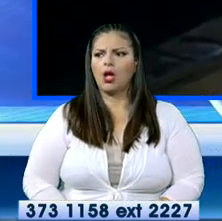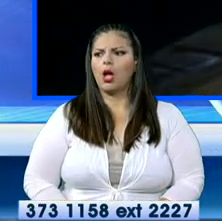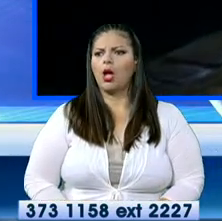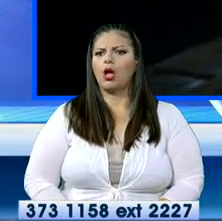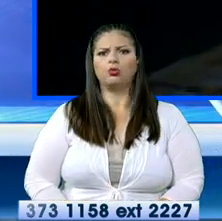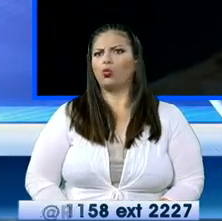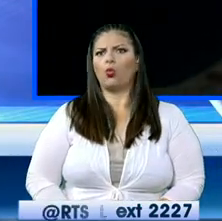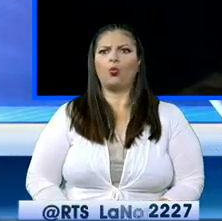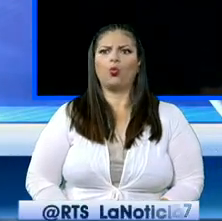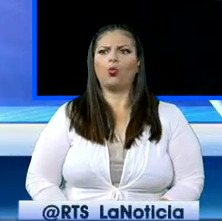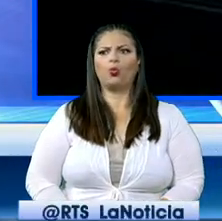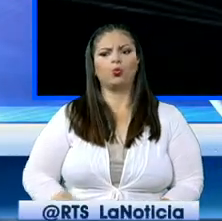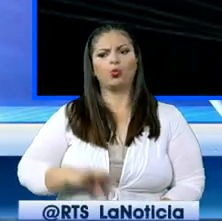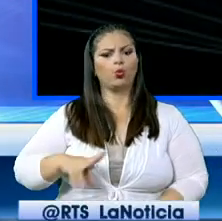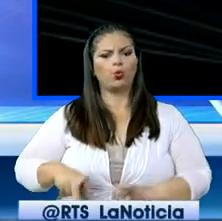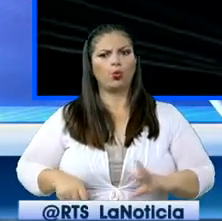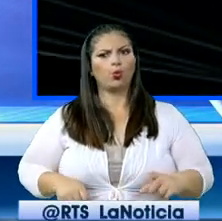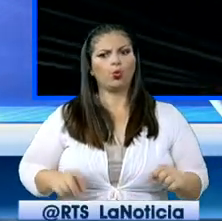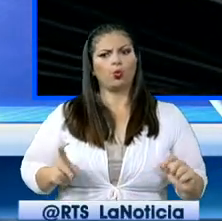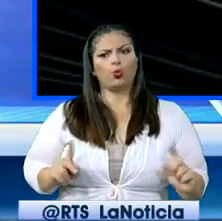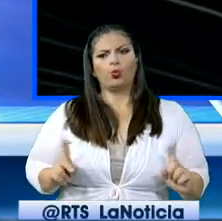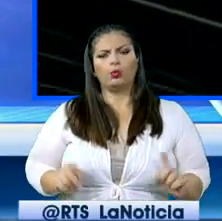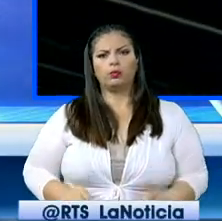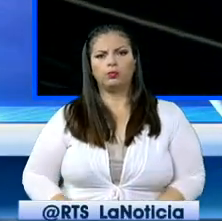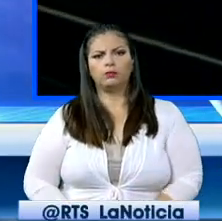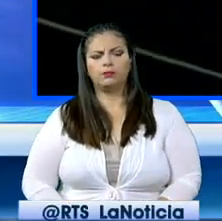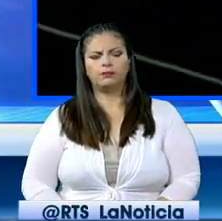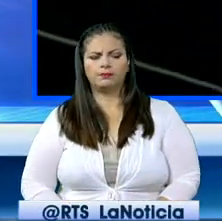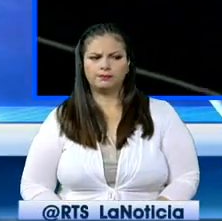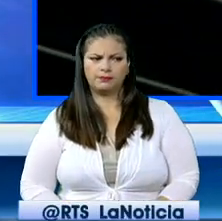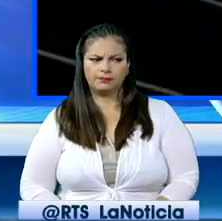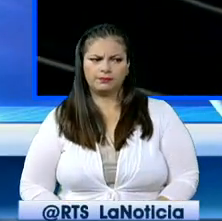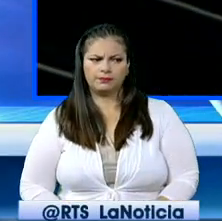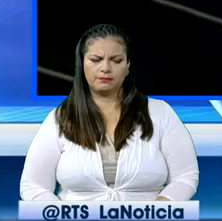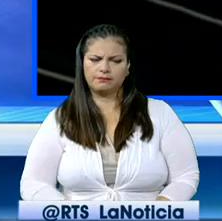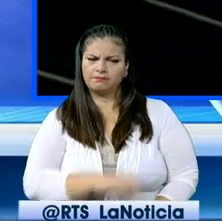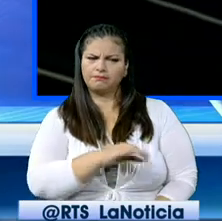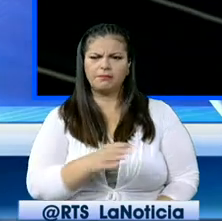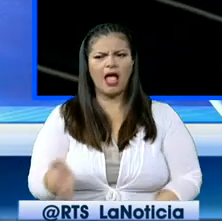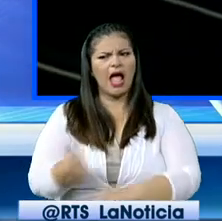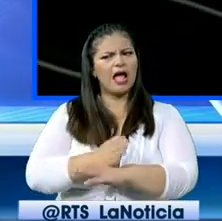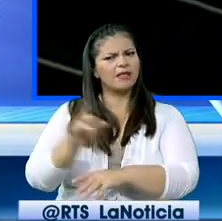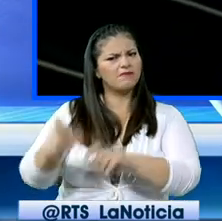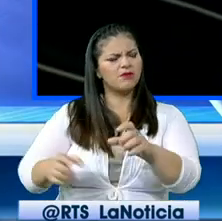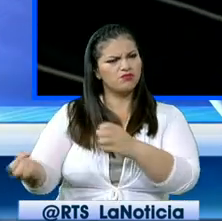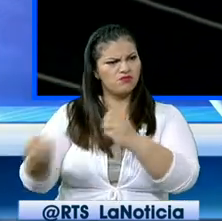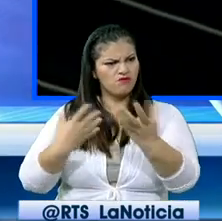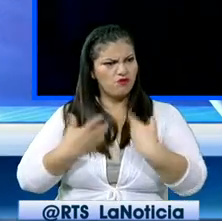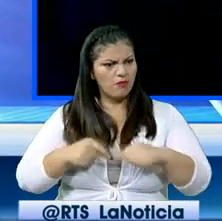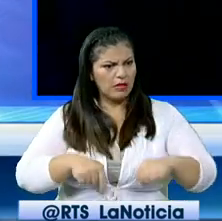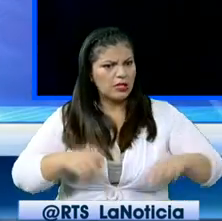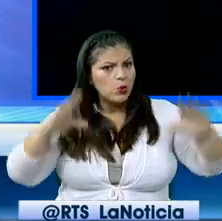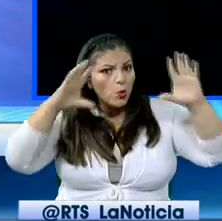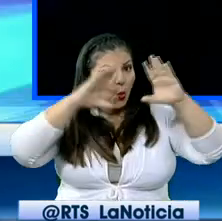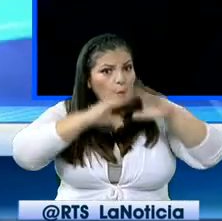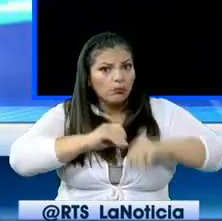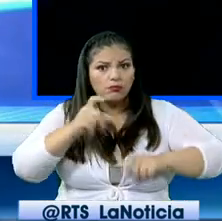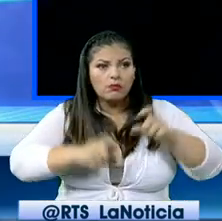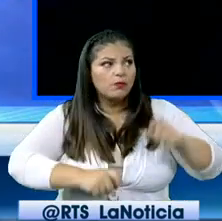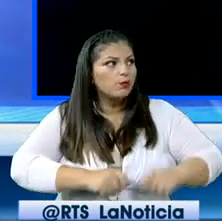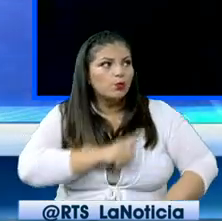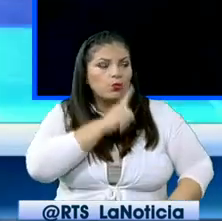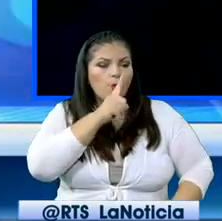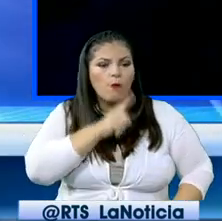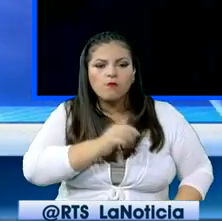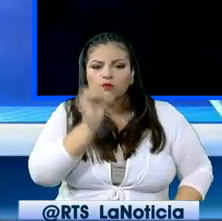ningún delito. A causa de la oscuridad, me denunciaron. Bueno, muchas personas denuncian que consumidores de drogas estarían aprovechando para venir